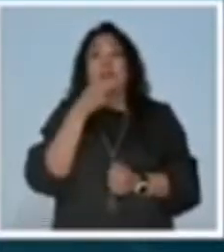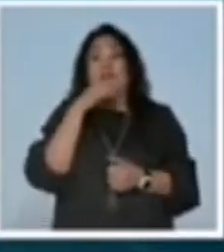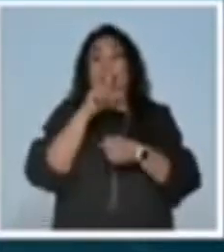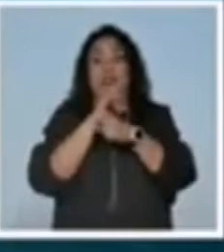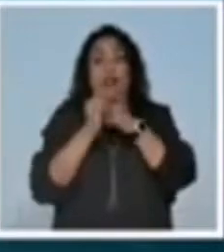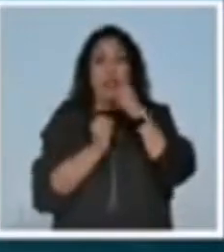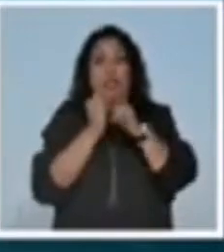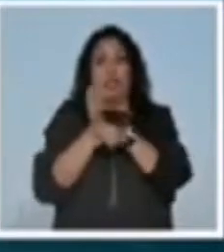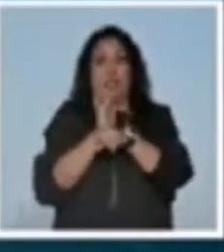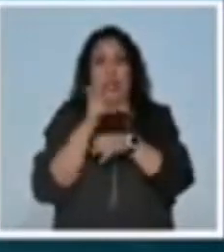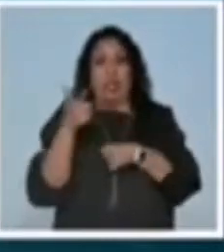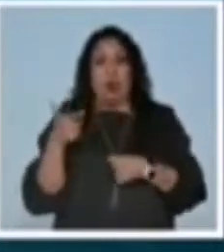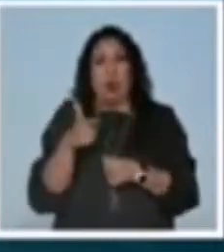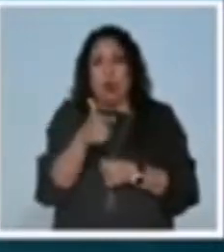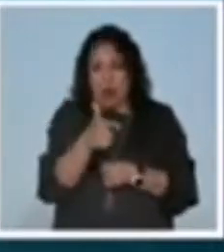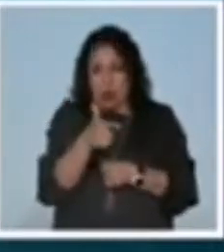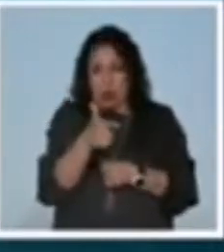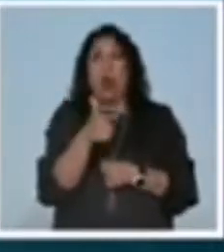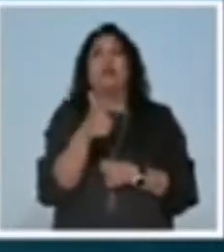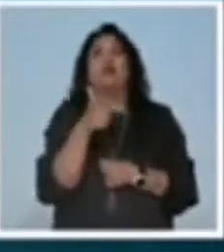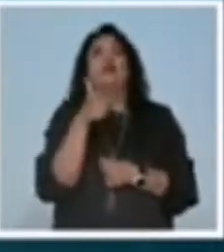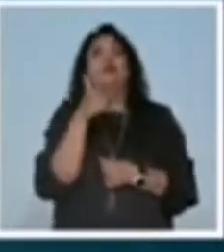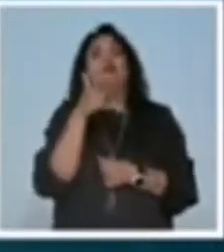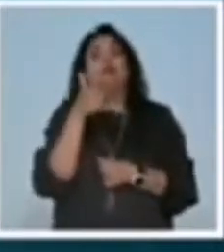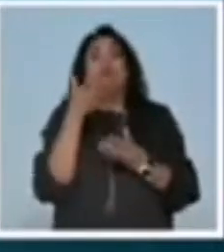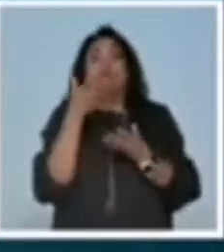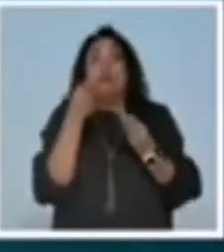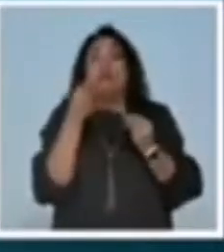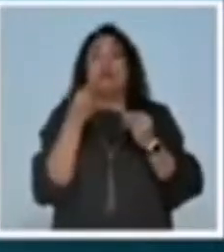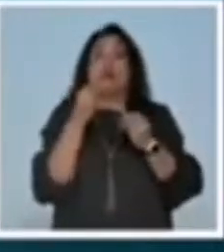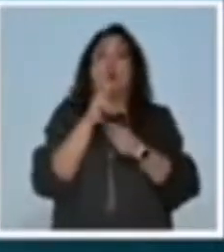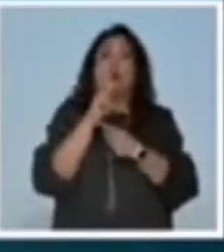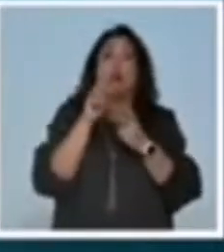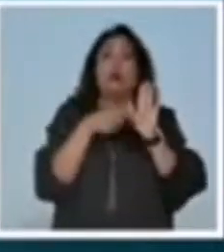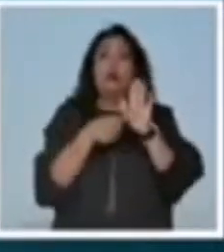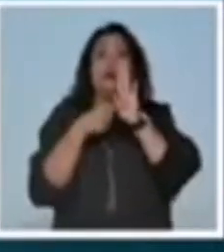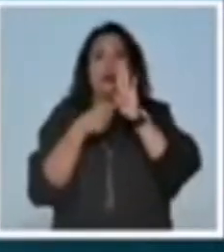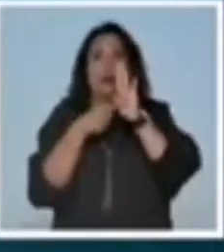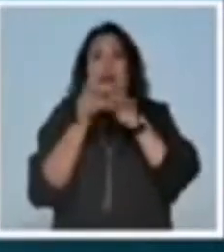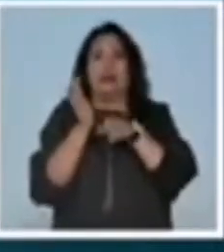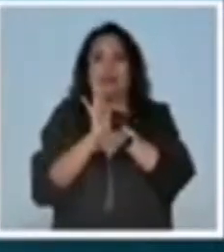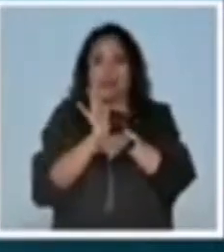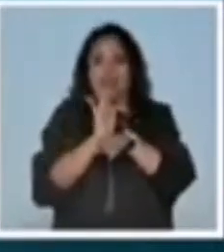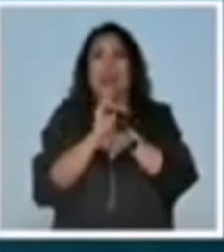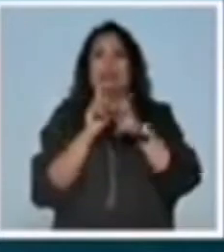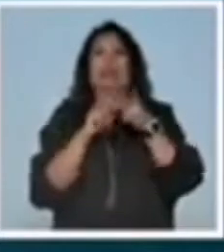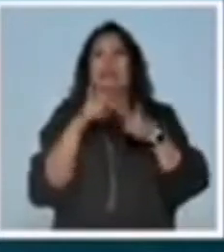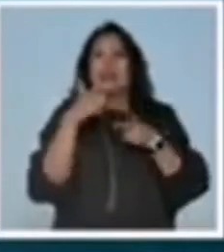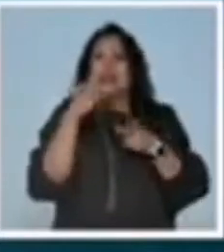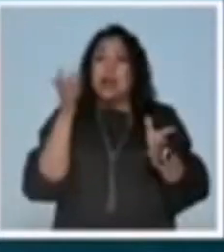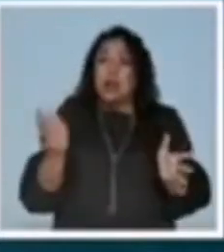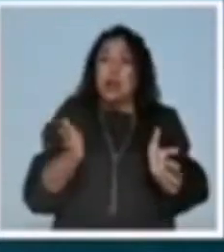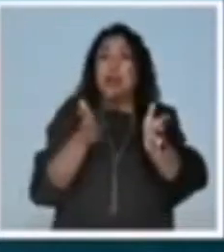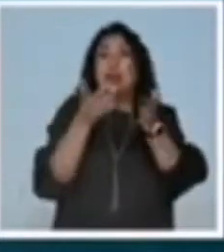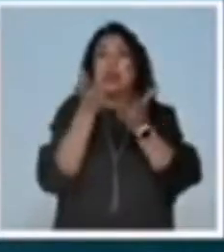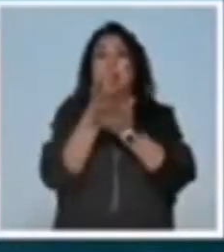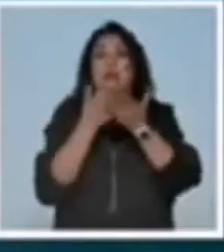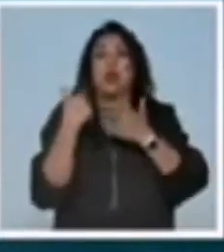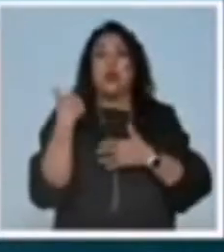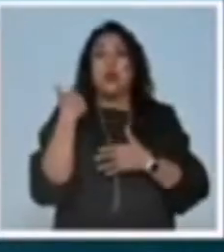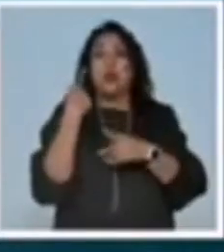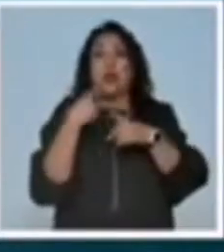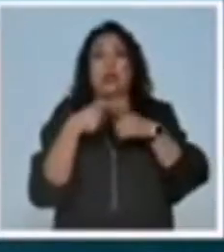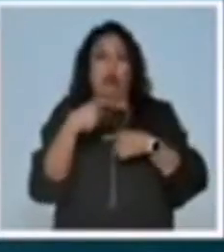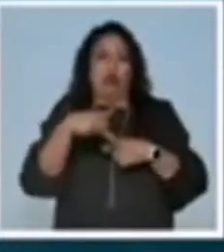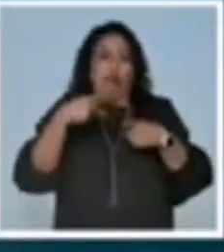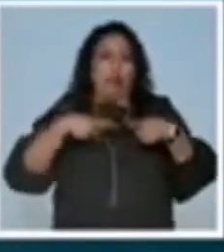El Festival Internacional de Cine de Guanajuato, además de ser una plataforma de producción y exhibición del séptimo arte, busca impulsar el diseño de moda